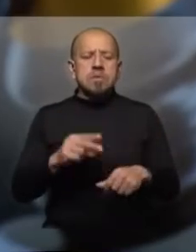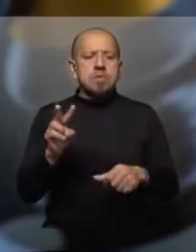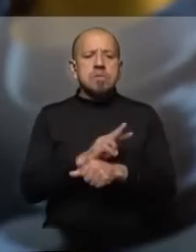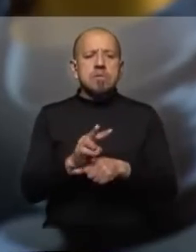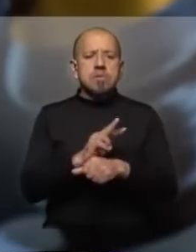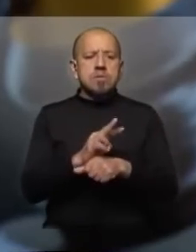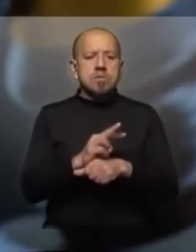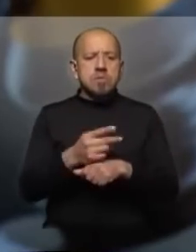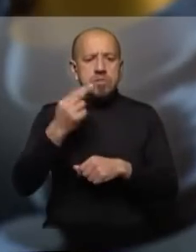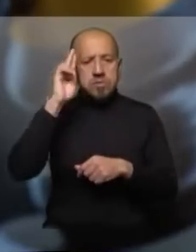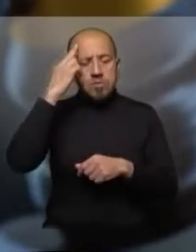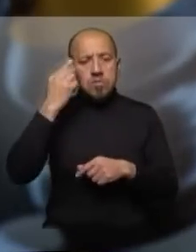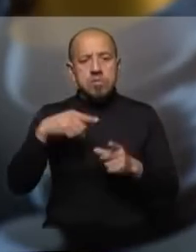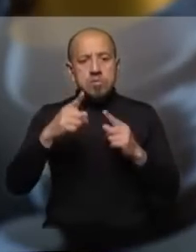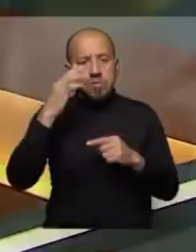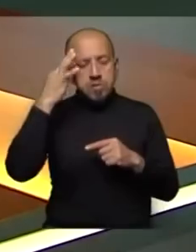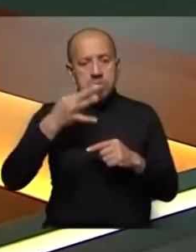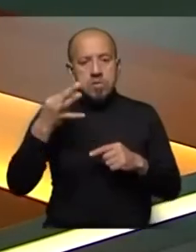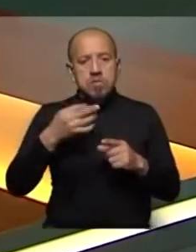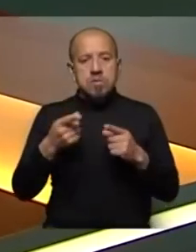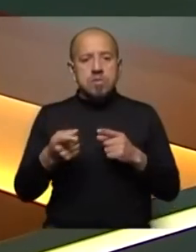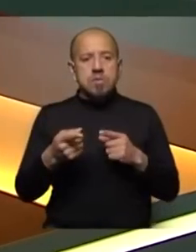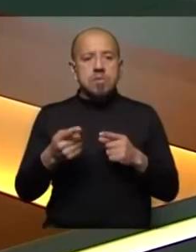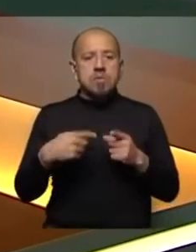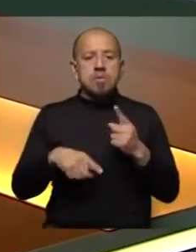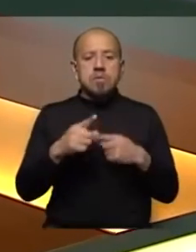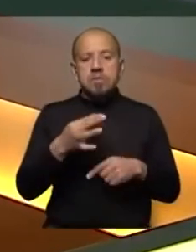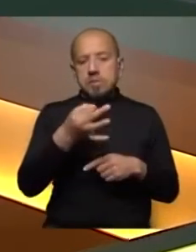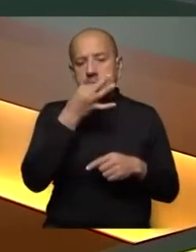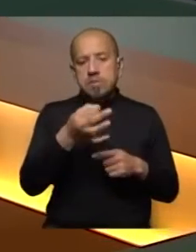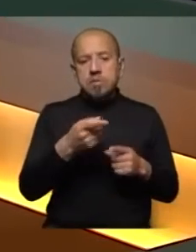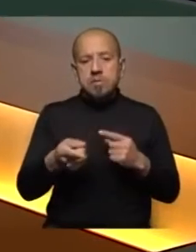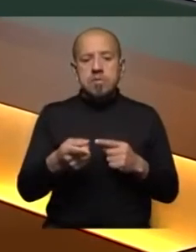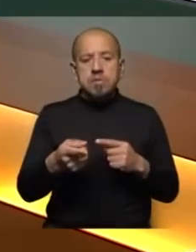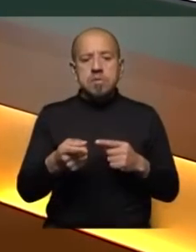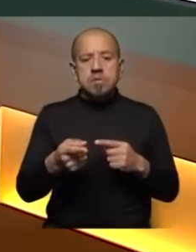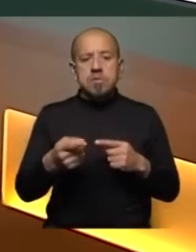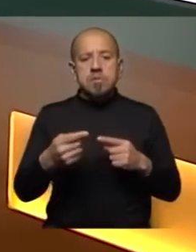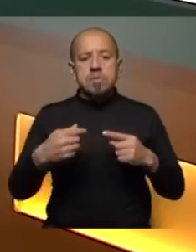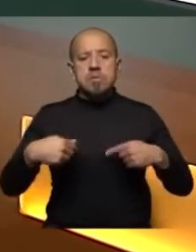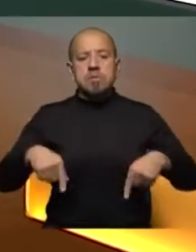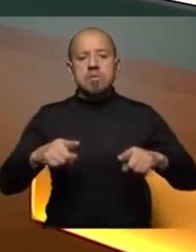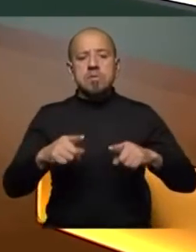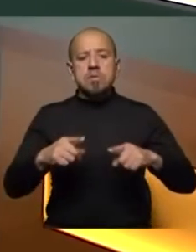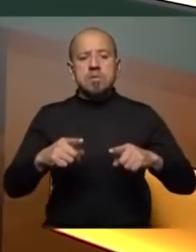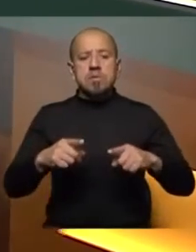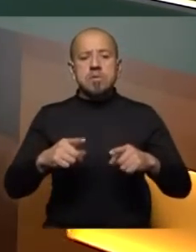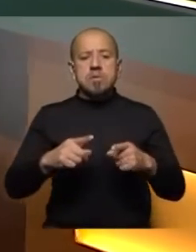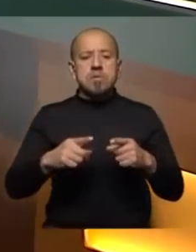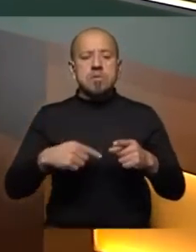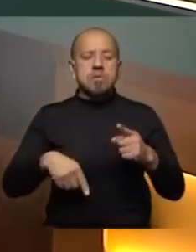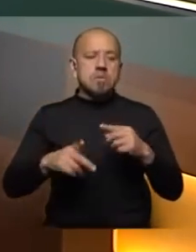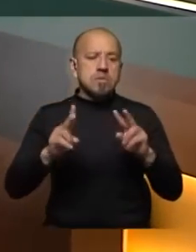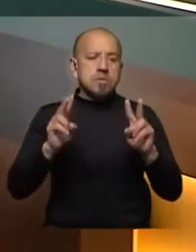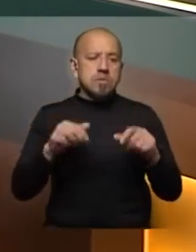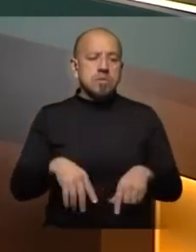tiene el país hoy que realmente bajo el discurso del tambor de orden y mando en realidad nos han dejado una situación de